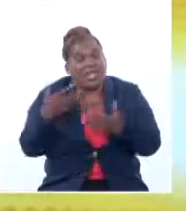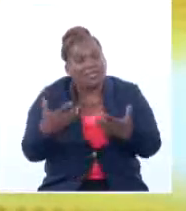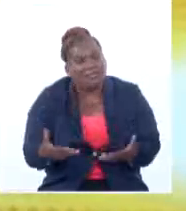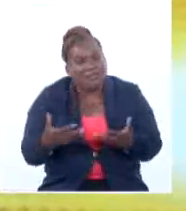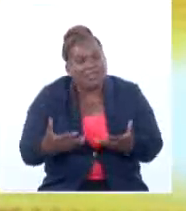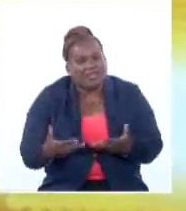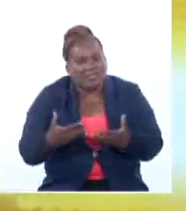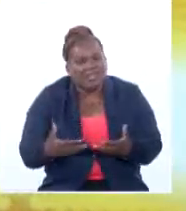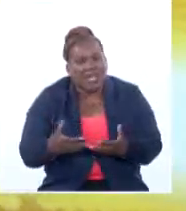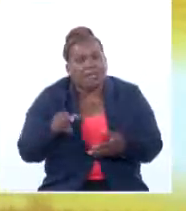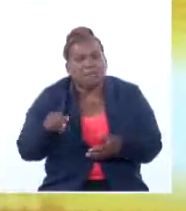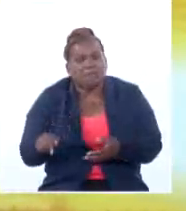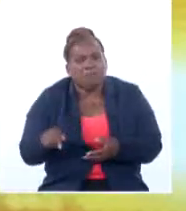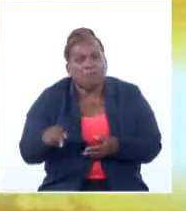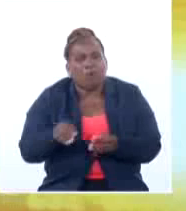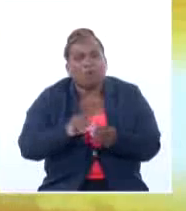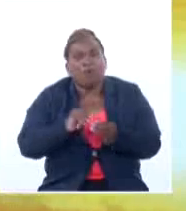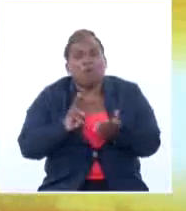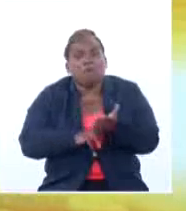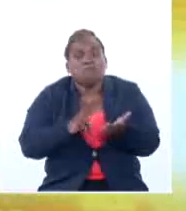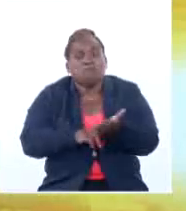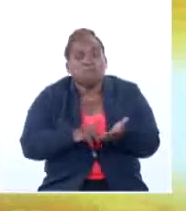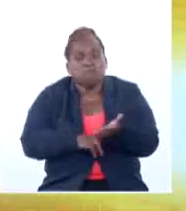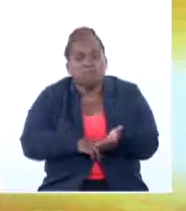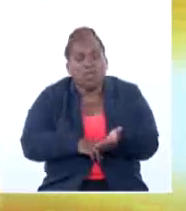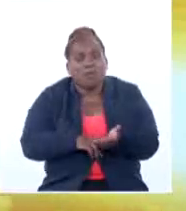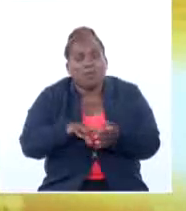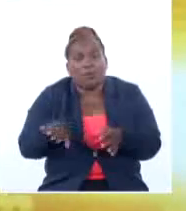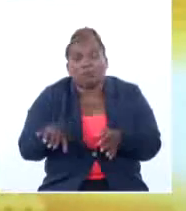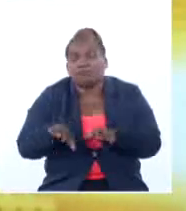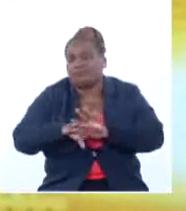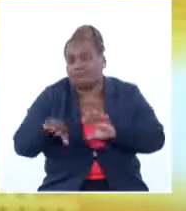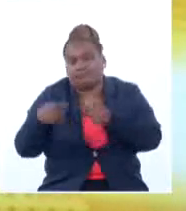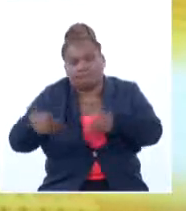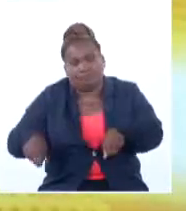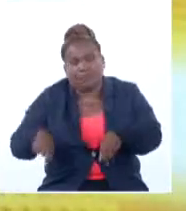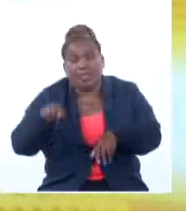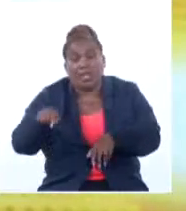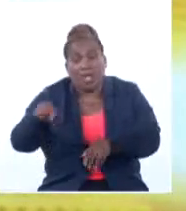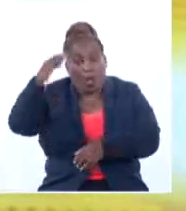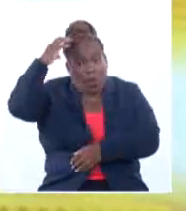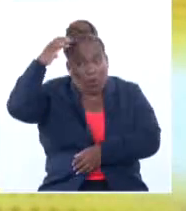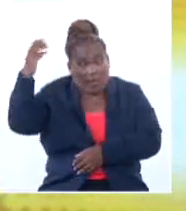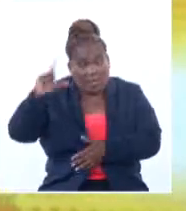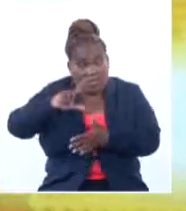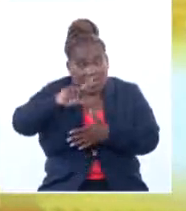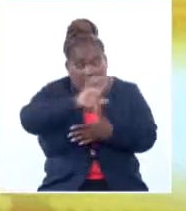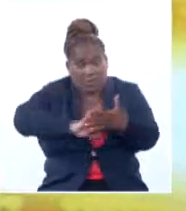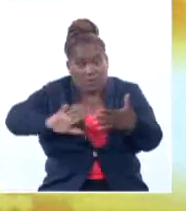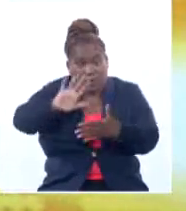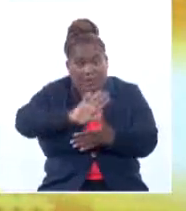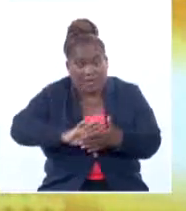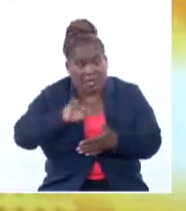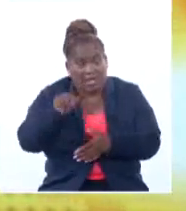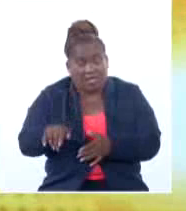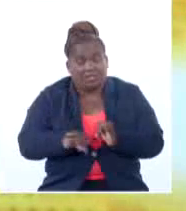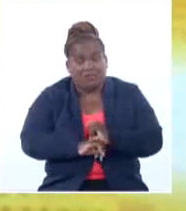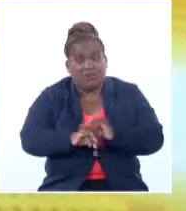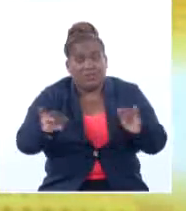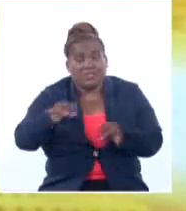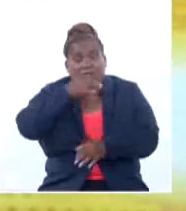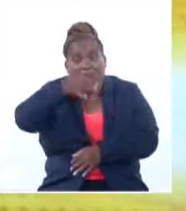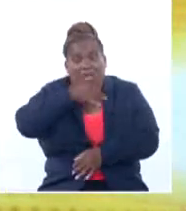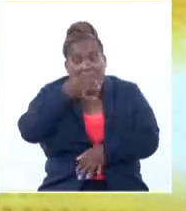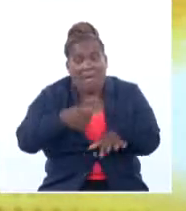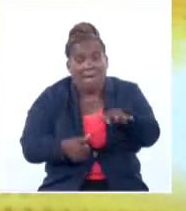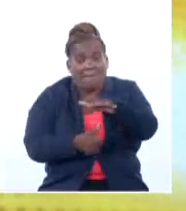debilitada con la salida intempestiva de sus miembros durante la oleada derechista de gobernantes en Latinoamérica. Esta noticia la dio a conocer el